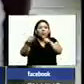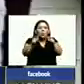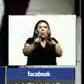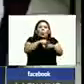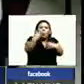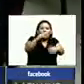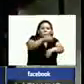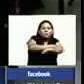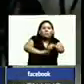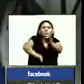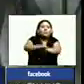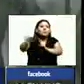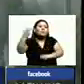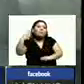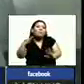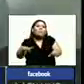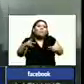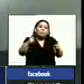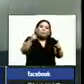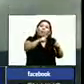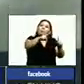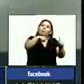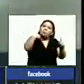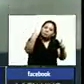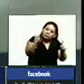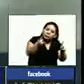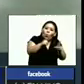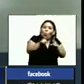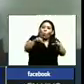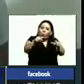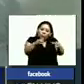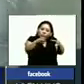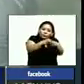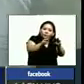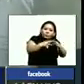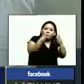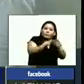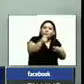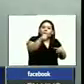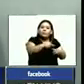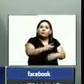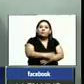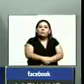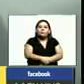departamento De San Miguel Por los delitos De homicidio agravado Y de organizaciones Terroristas